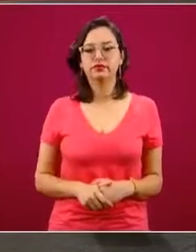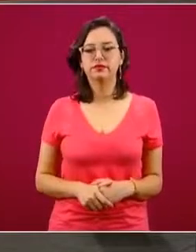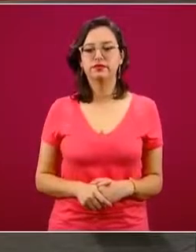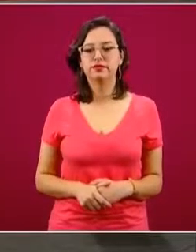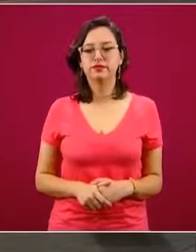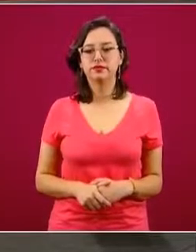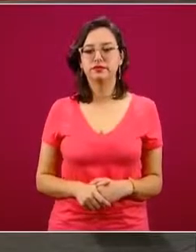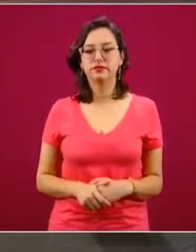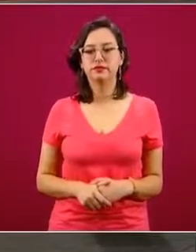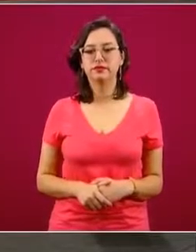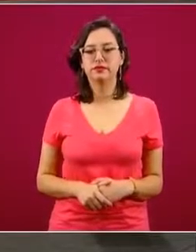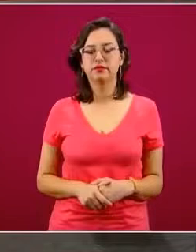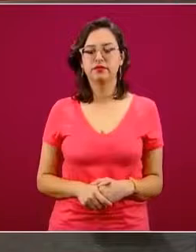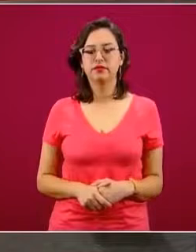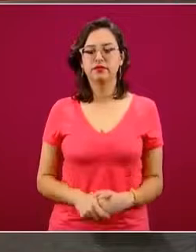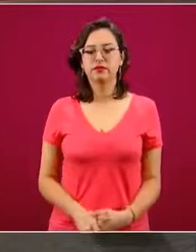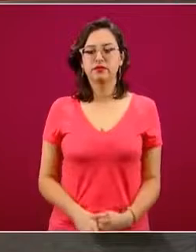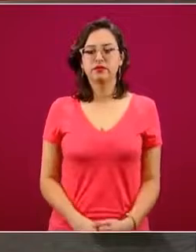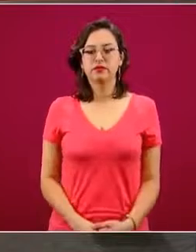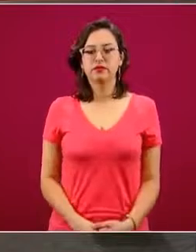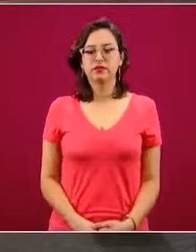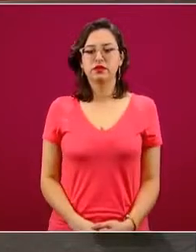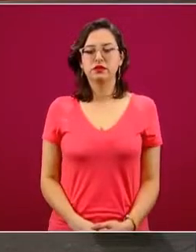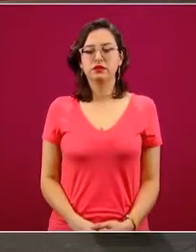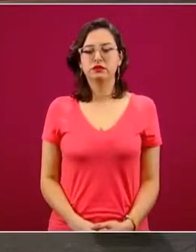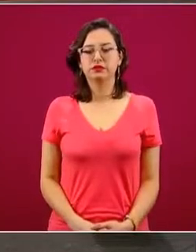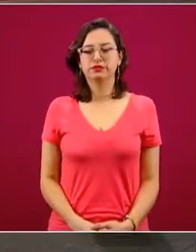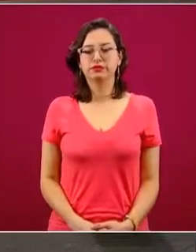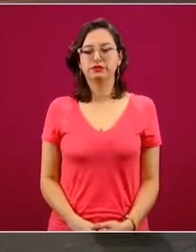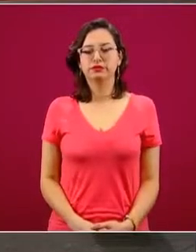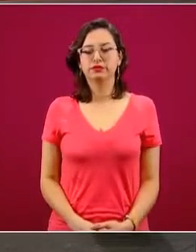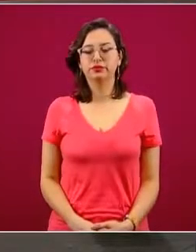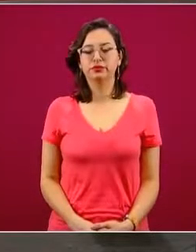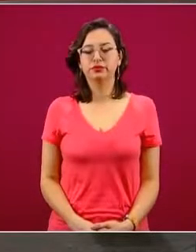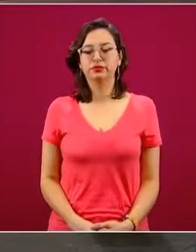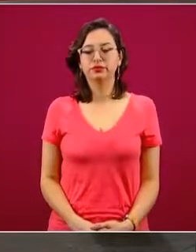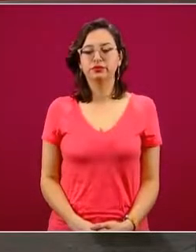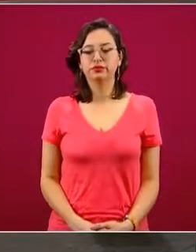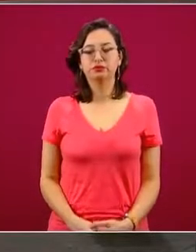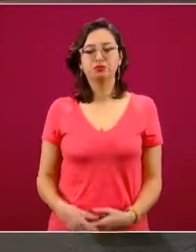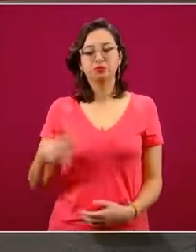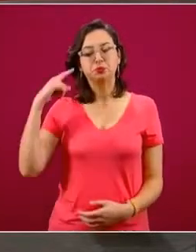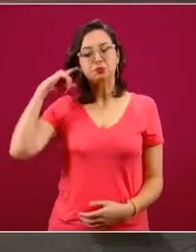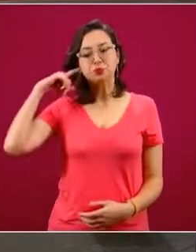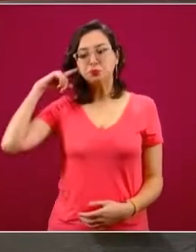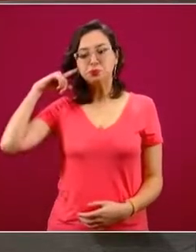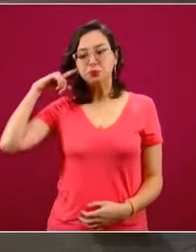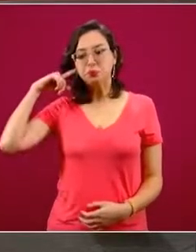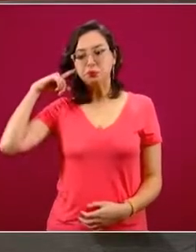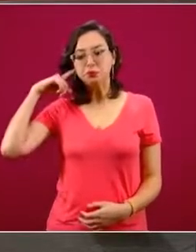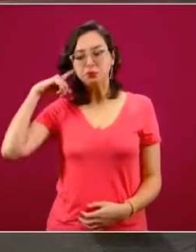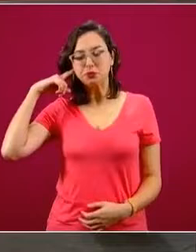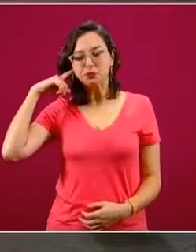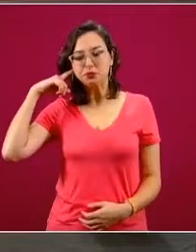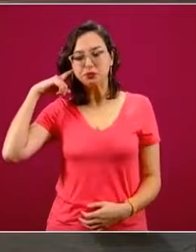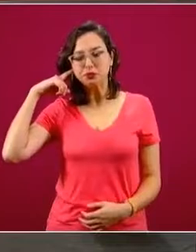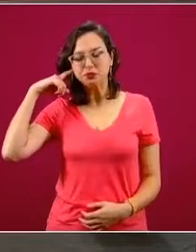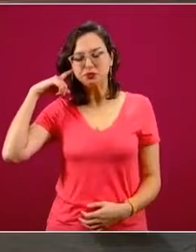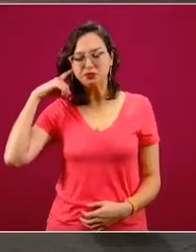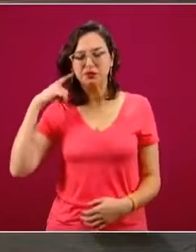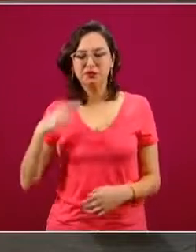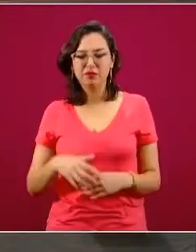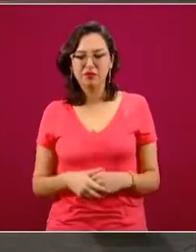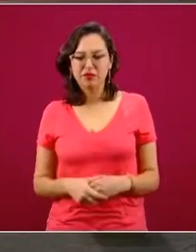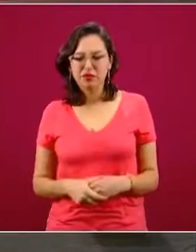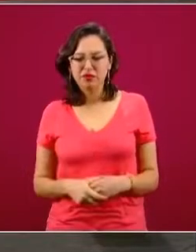Buenas noches, Dulce Soto del periódico Reforma. Quiero preguntarles si ya lograron documentar o ya tienen los datos de qué porcentaje